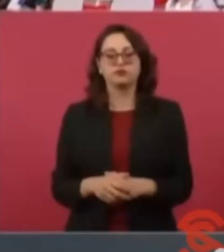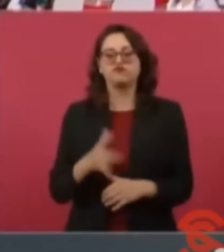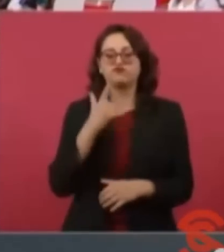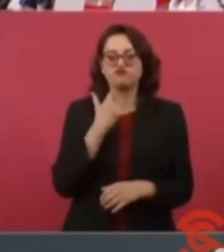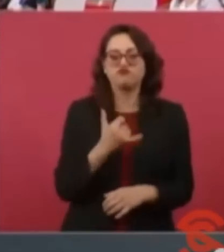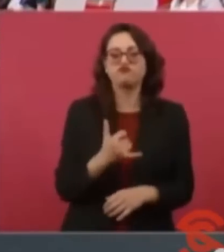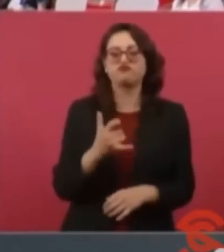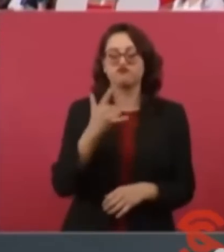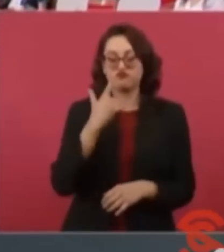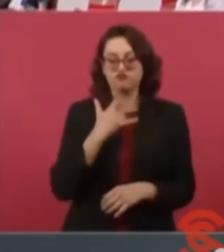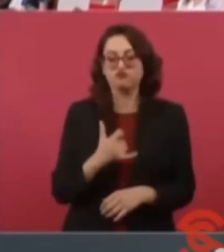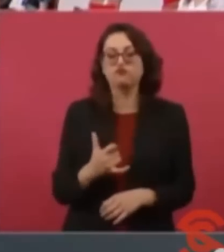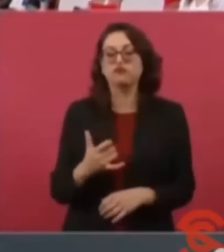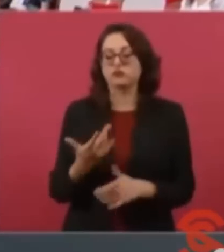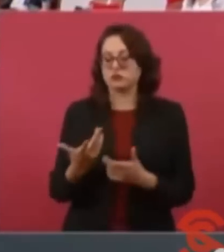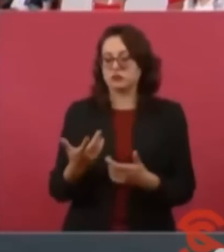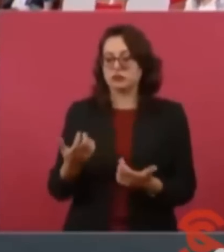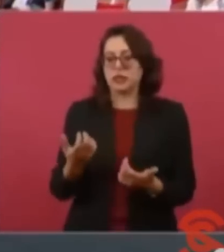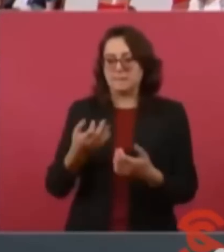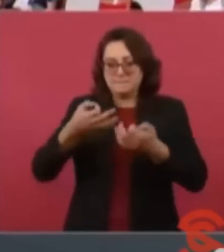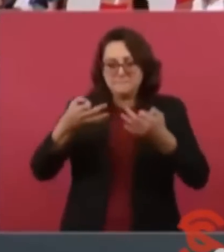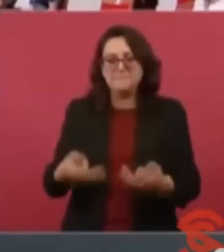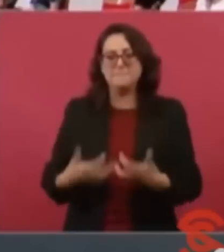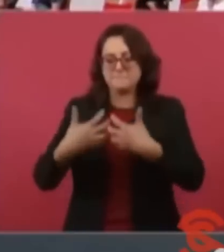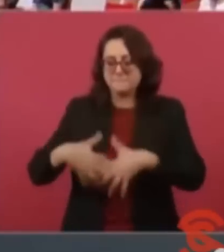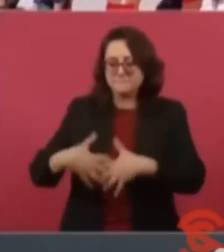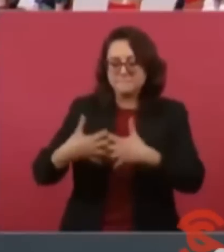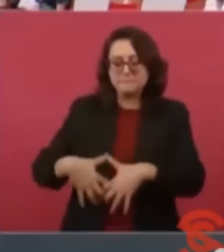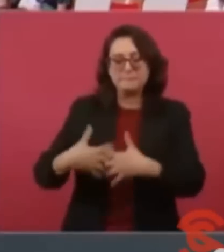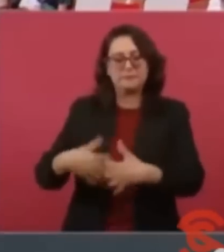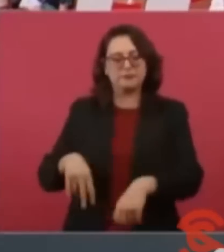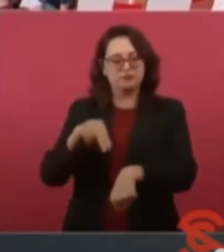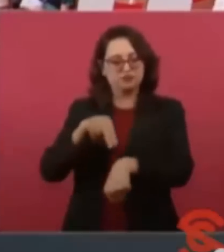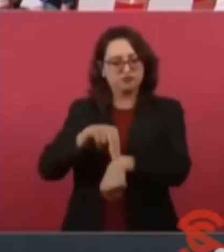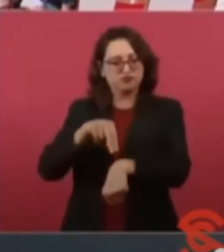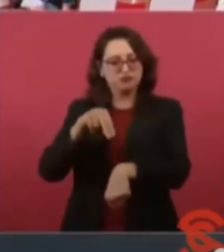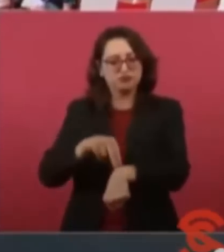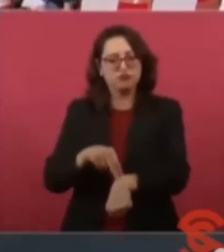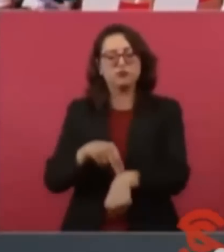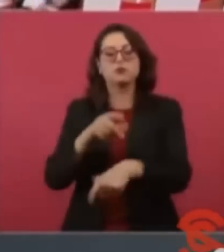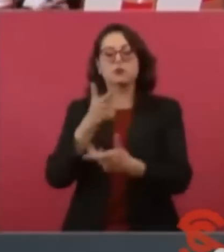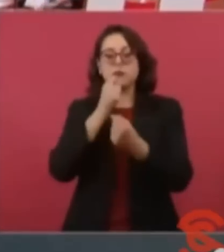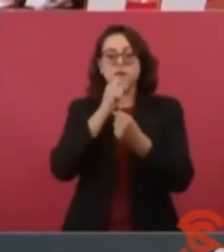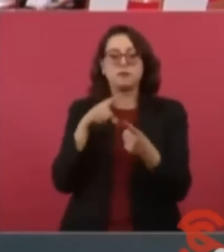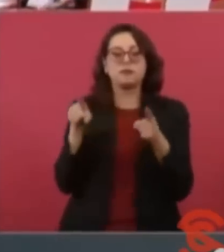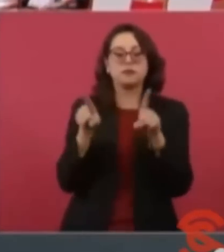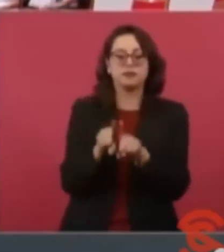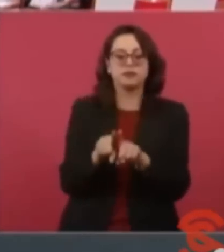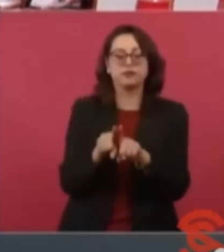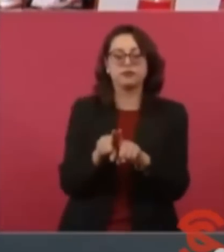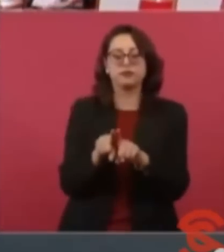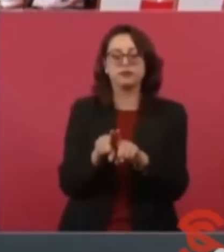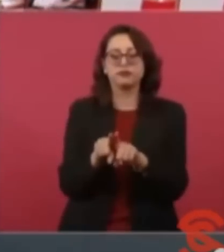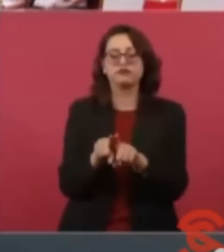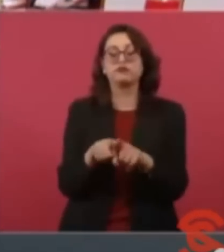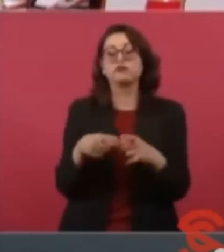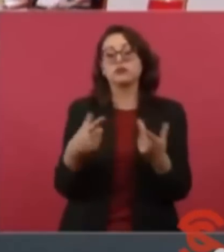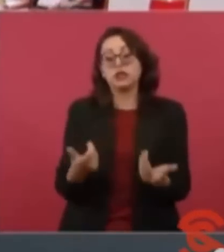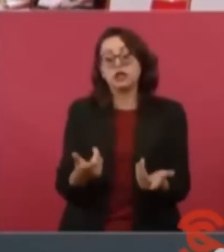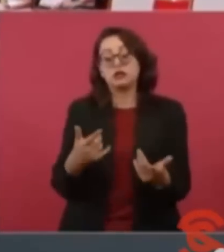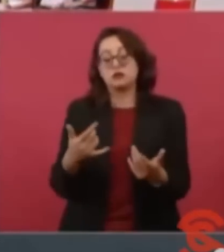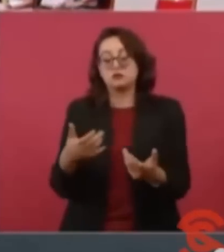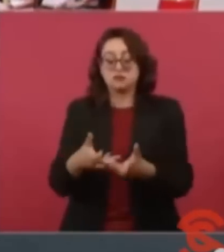contar con equipos médicos, y se buscan opciones para sustituir el glifosato y